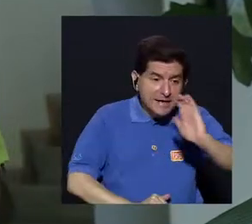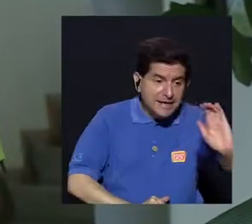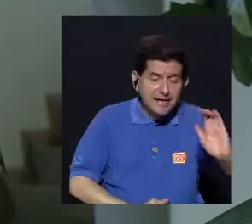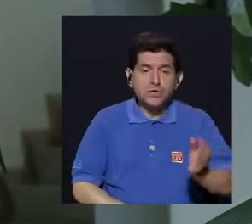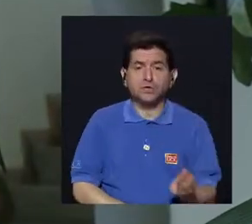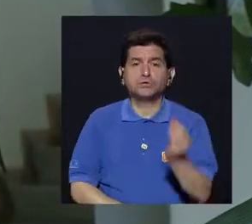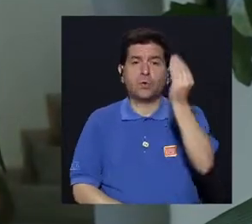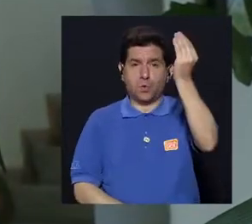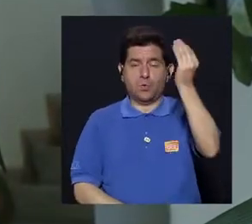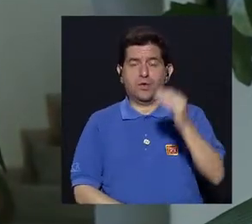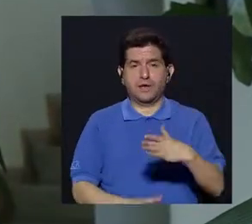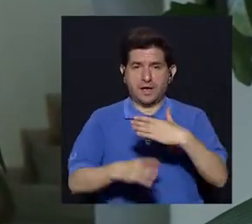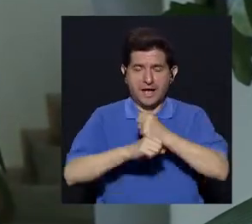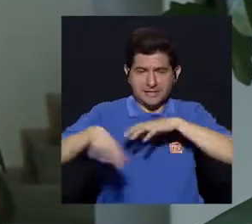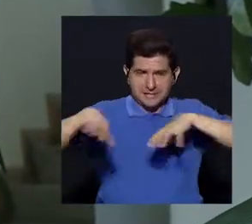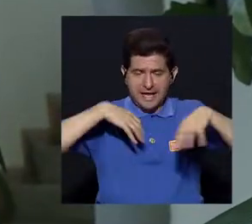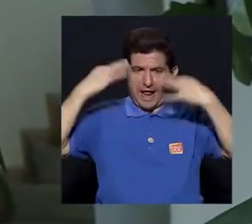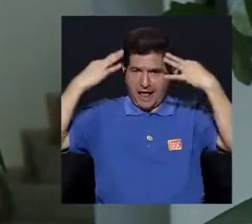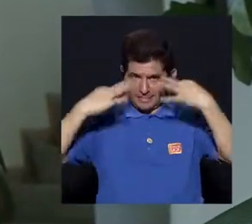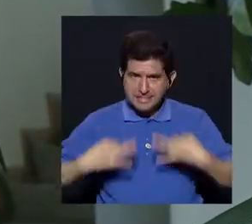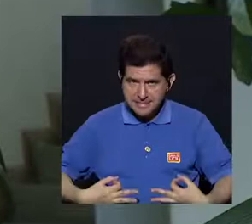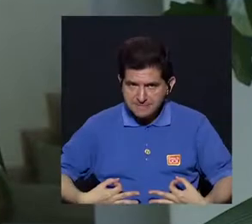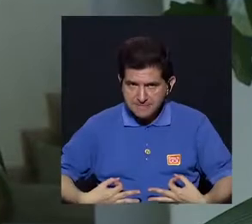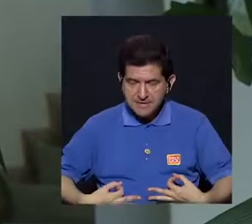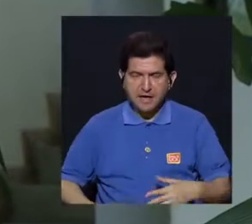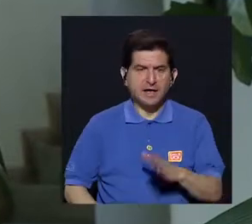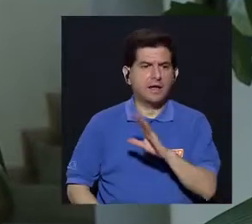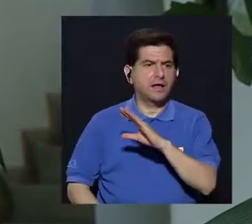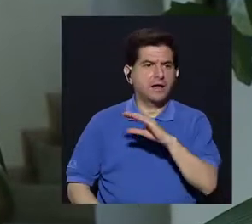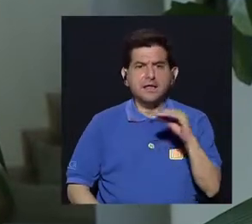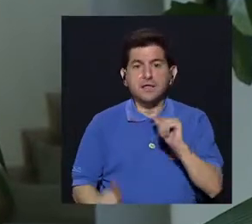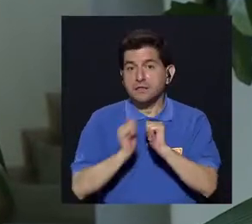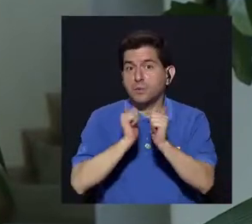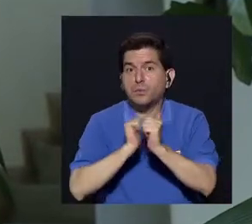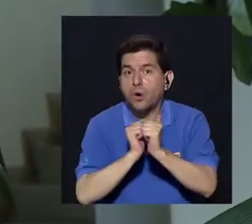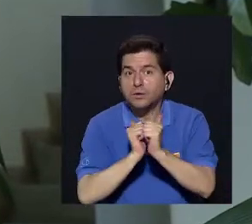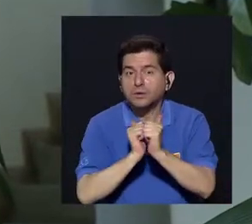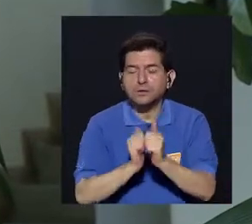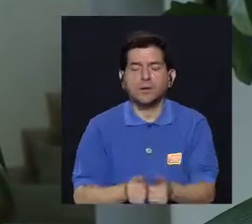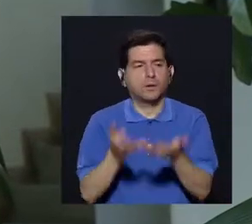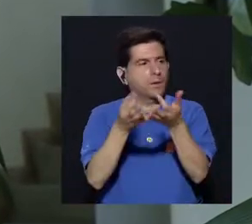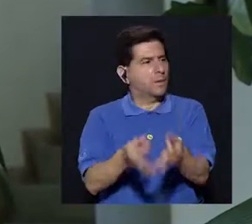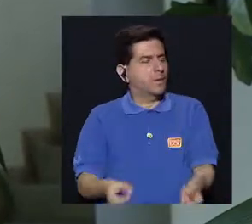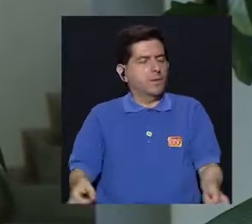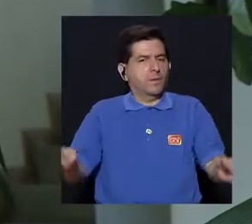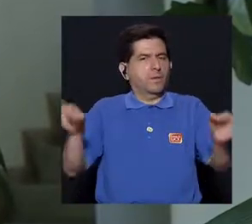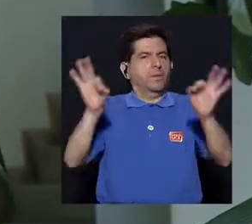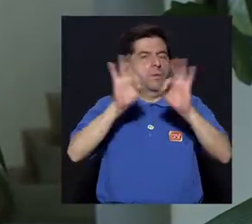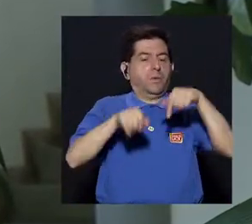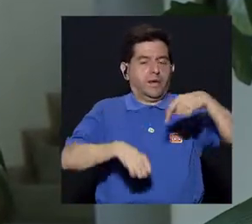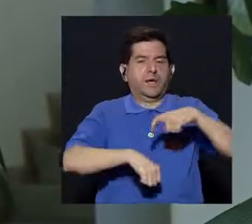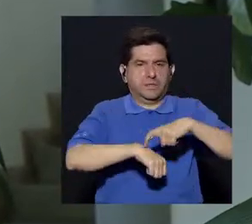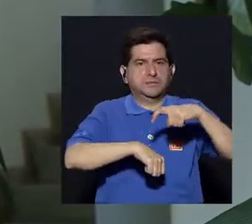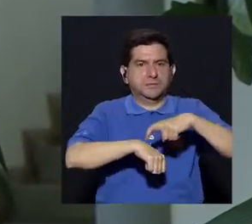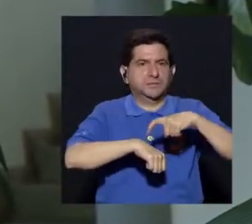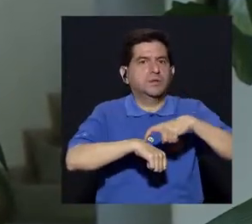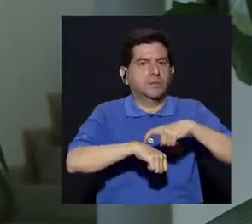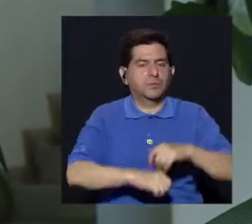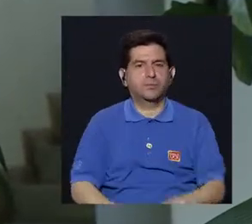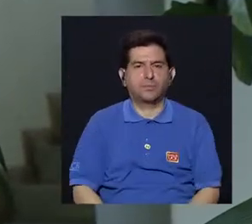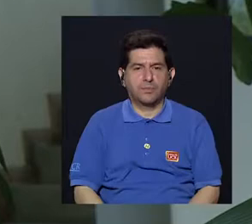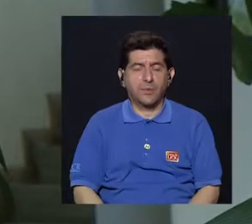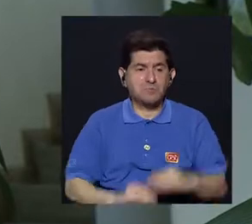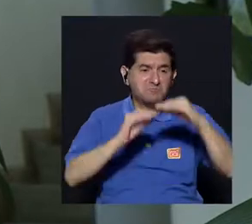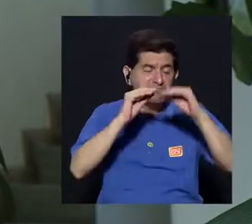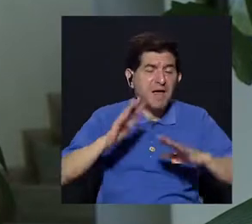niños y adolescentes realicen actividad física y algún deporte es sumamente importante hoy en día, porque